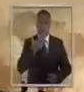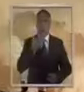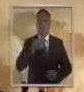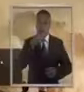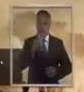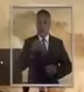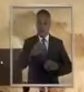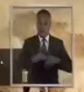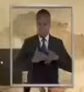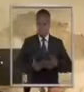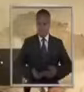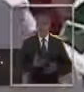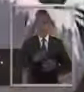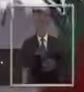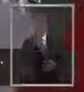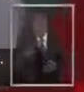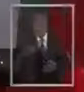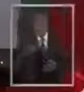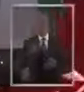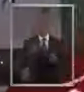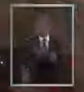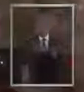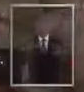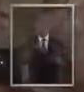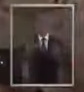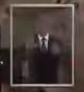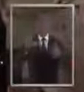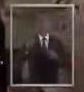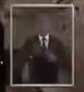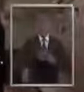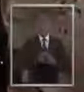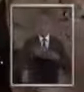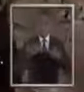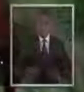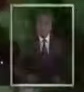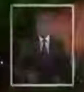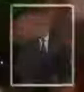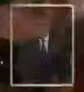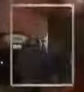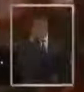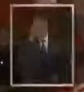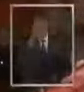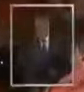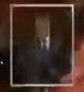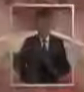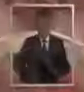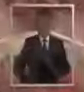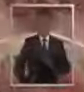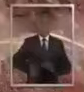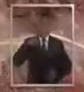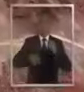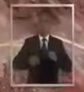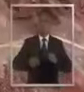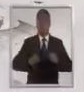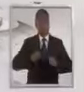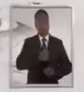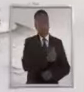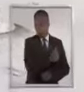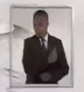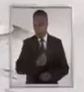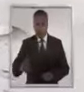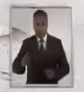6 meses. Dijimos que íbamos a rescatar a nuestros mineros y los recuperamos a todos, sanos y salvos.